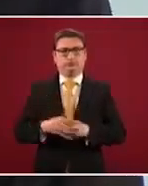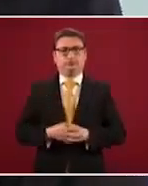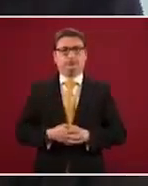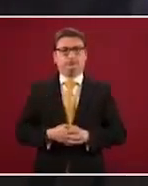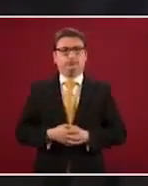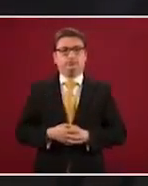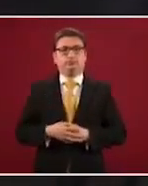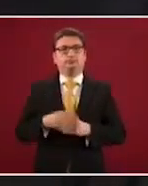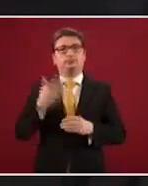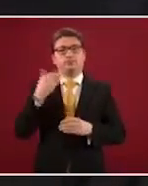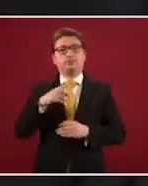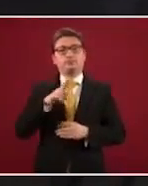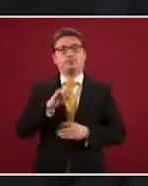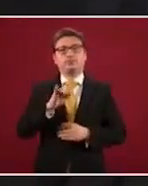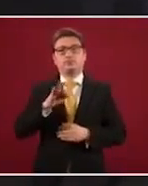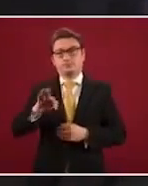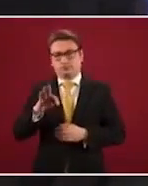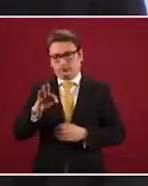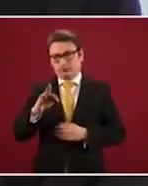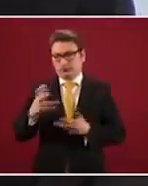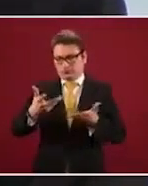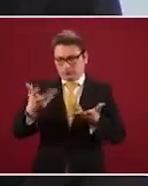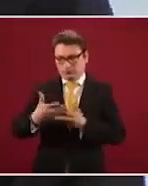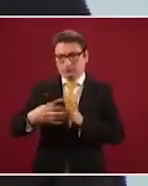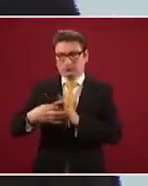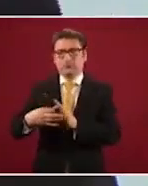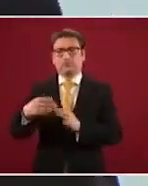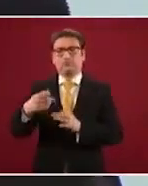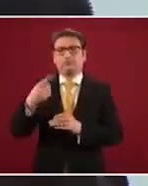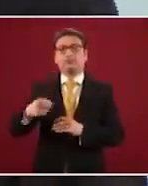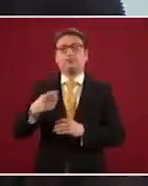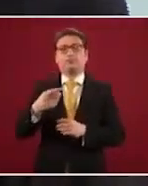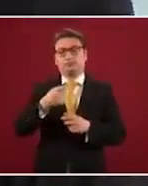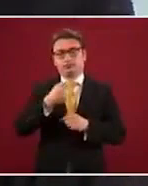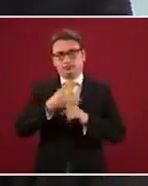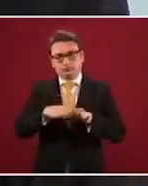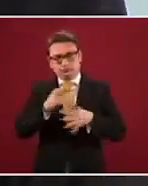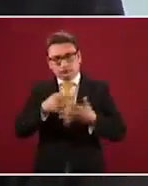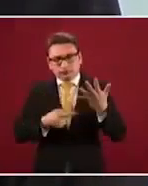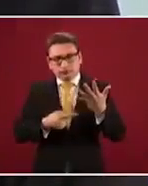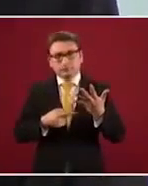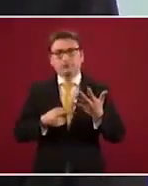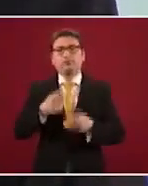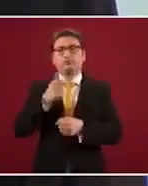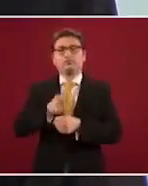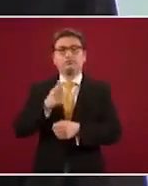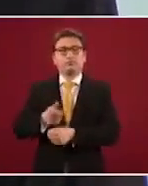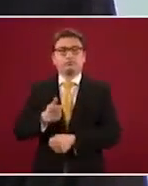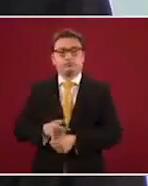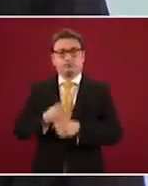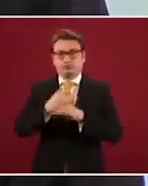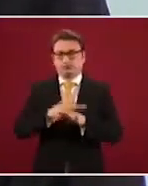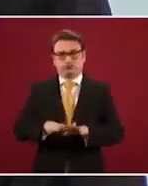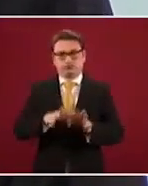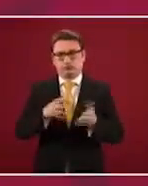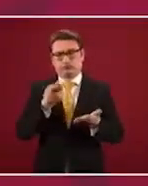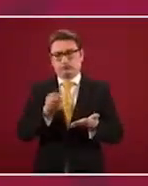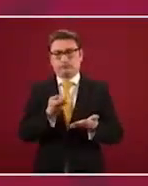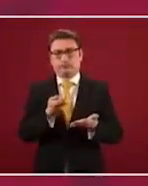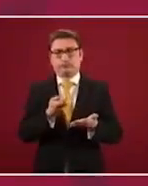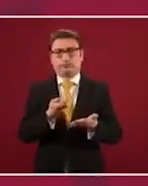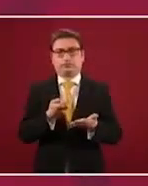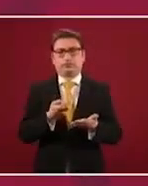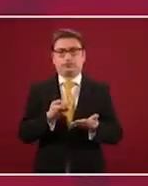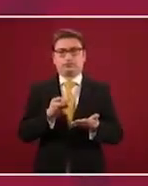de inteligencia financiera, se encuentran estos datos